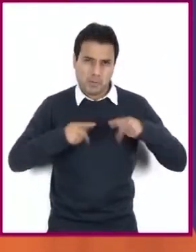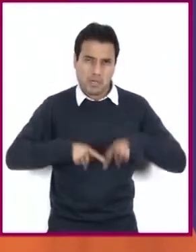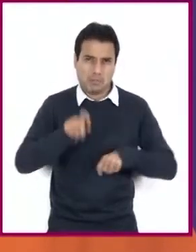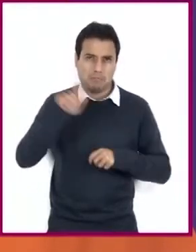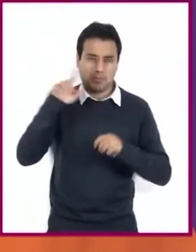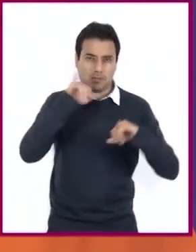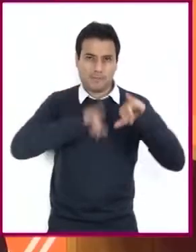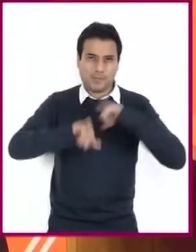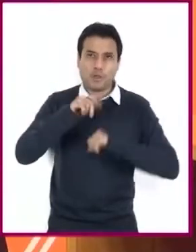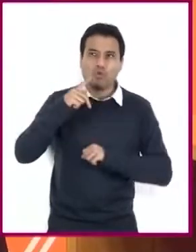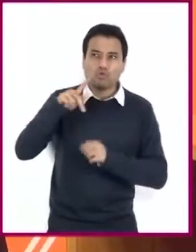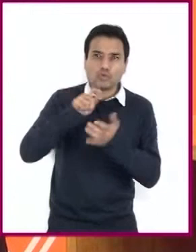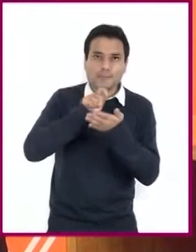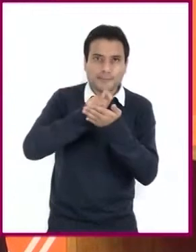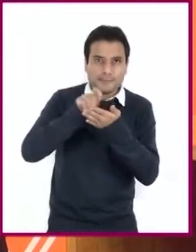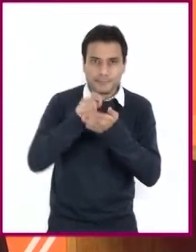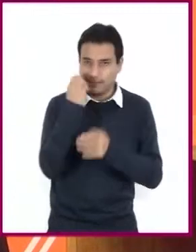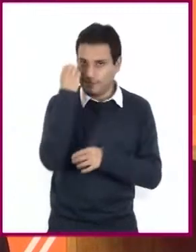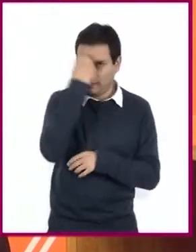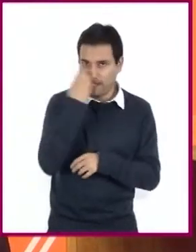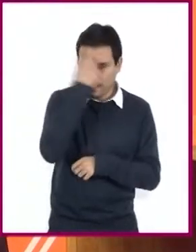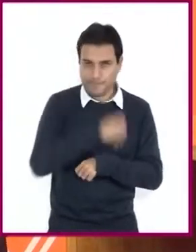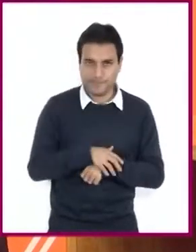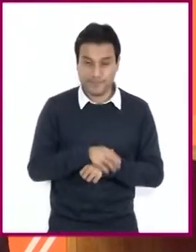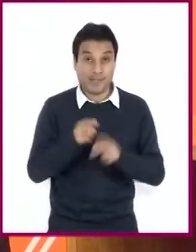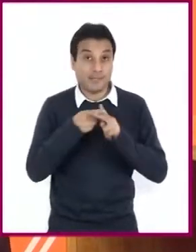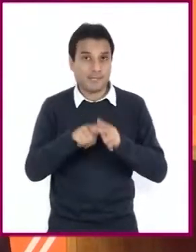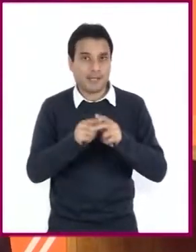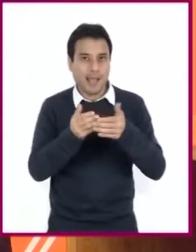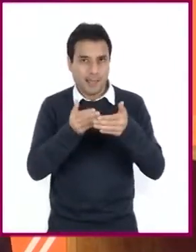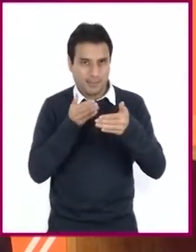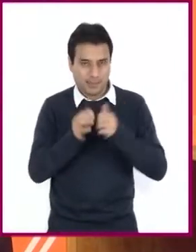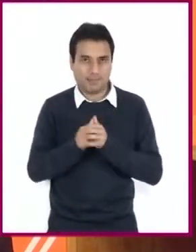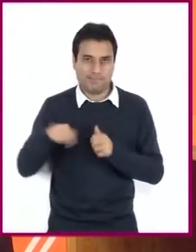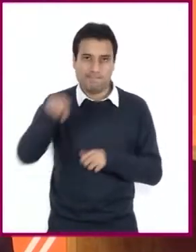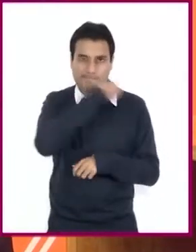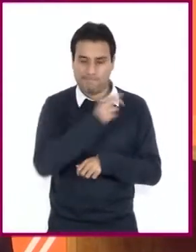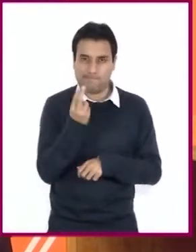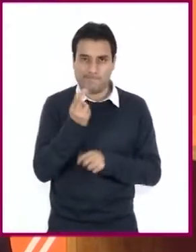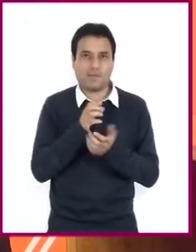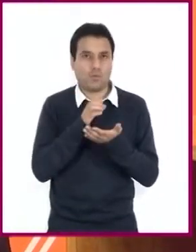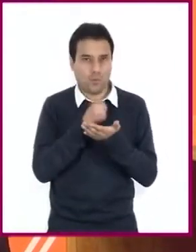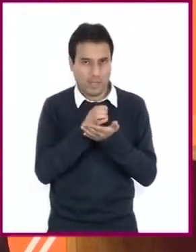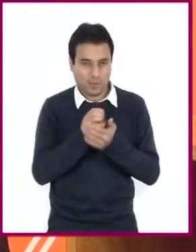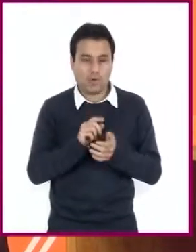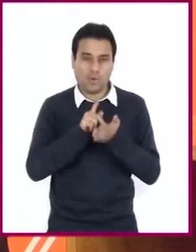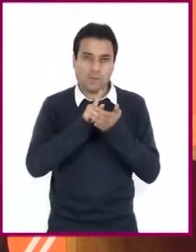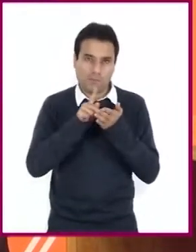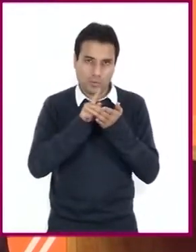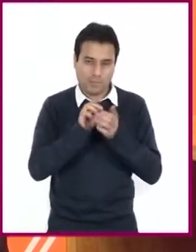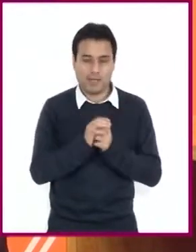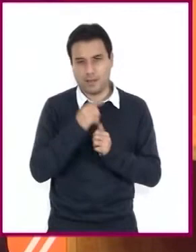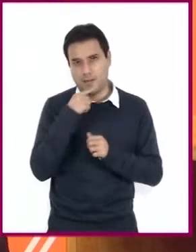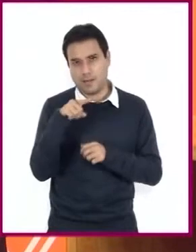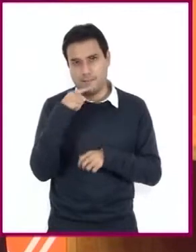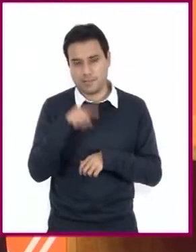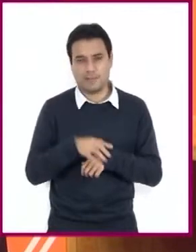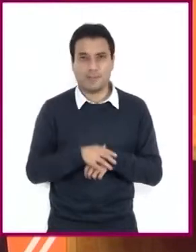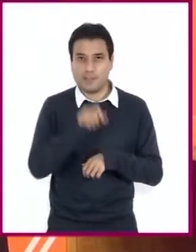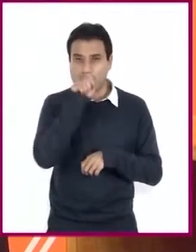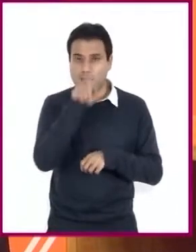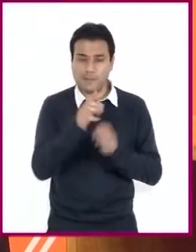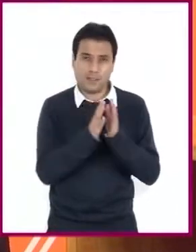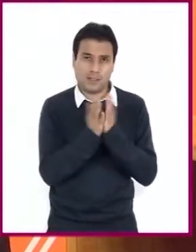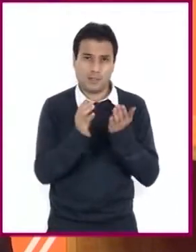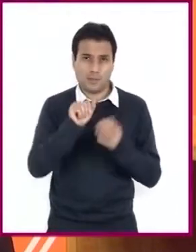científicos. Antes de comenzar, tengan a la mano su cuaderno, un bolígrafo o lápiz y su libro